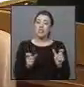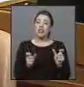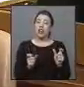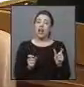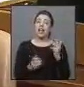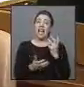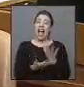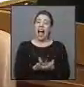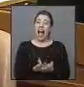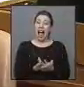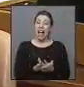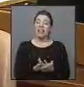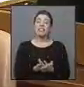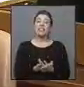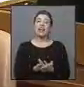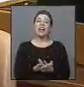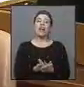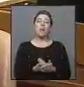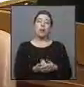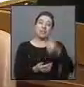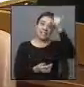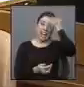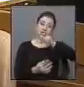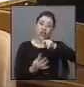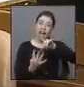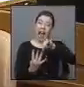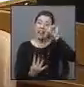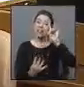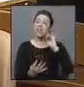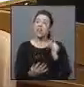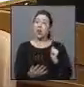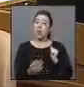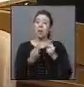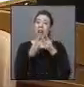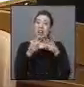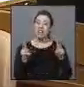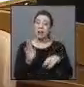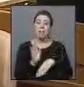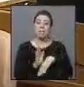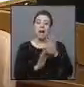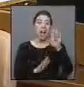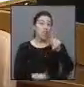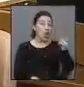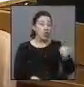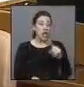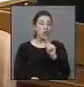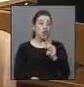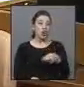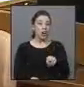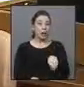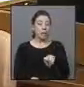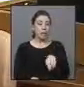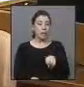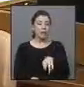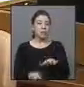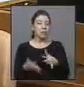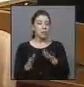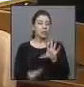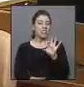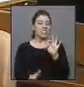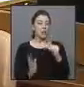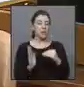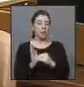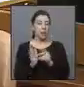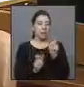cumplen con medidas alternativas, que las cumplen en libertad. La inmensa mayoría no reincide. Se trata de aproximadamente